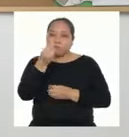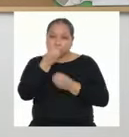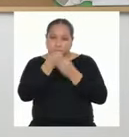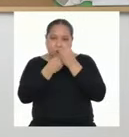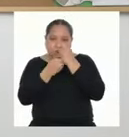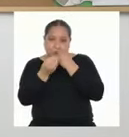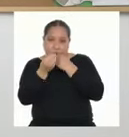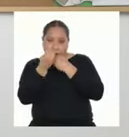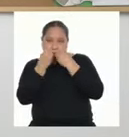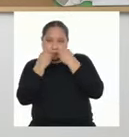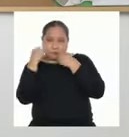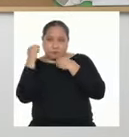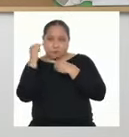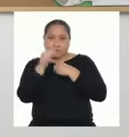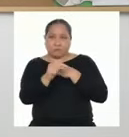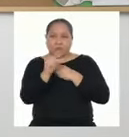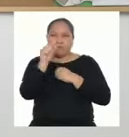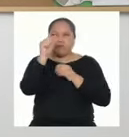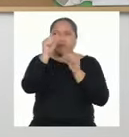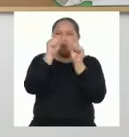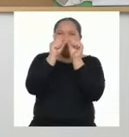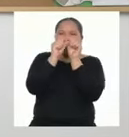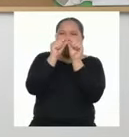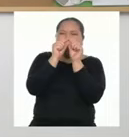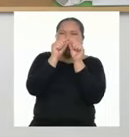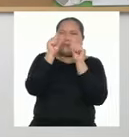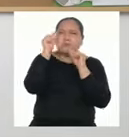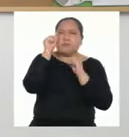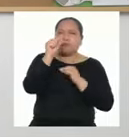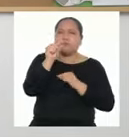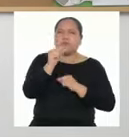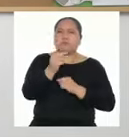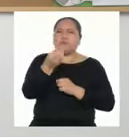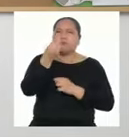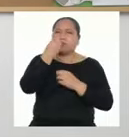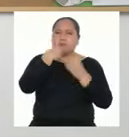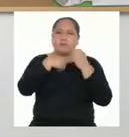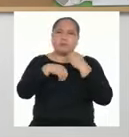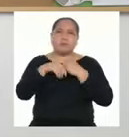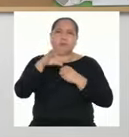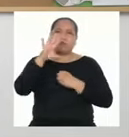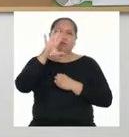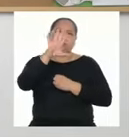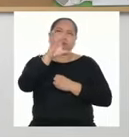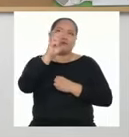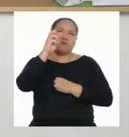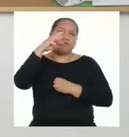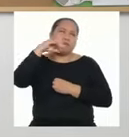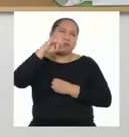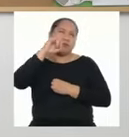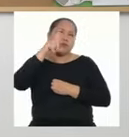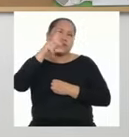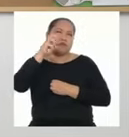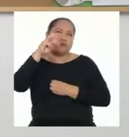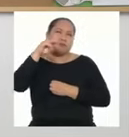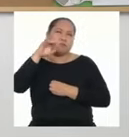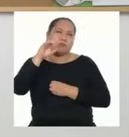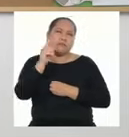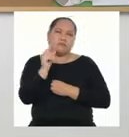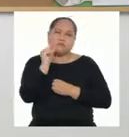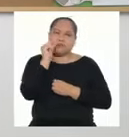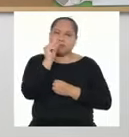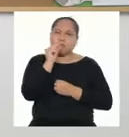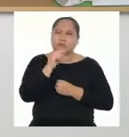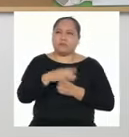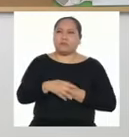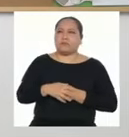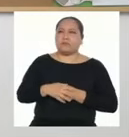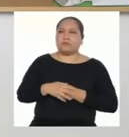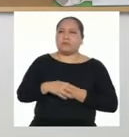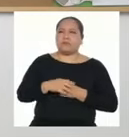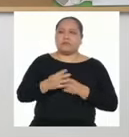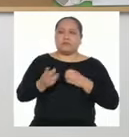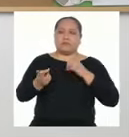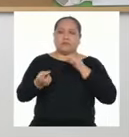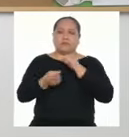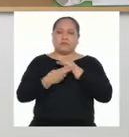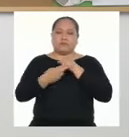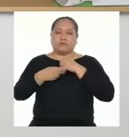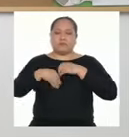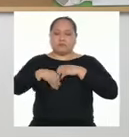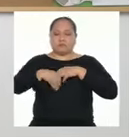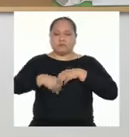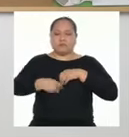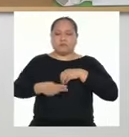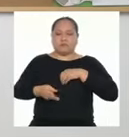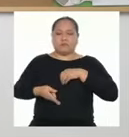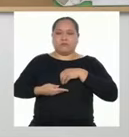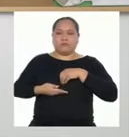estas especies. Son pedazos pequeños de 5 milímetros aproximadamente, que terminan almacenados en